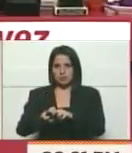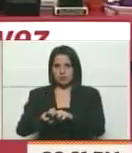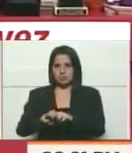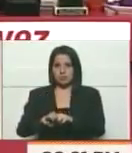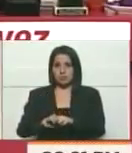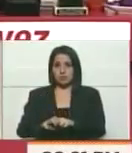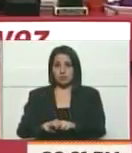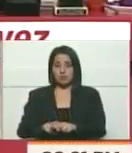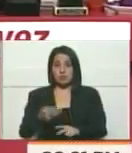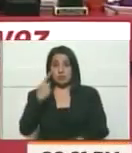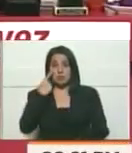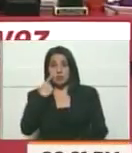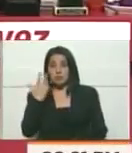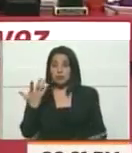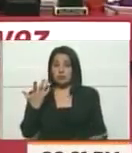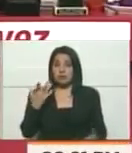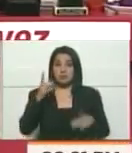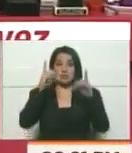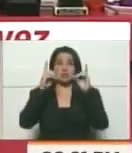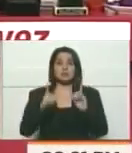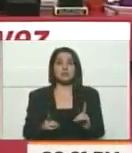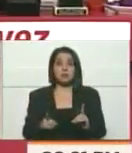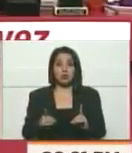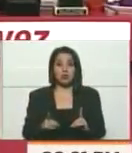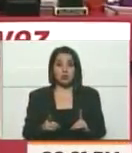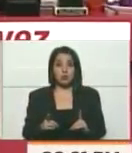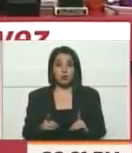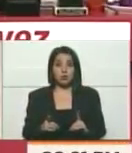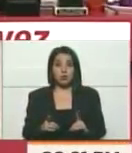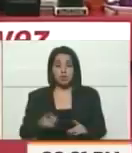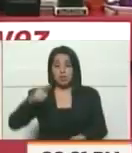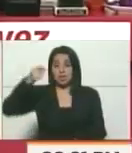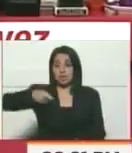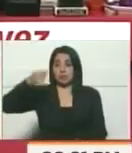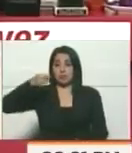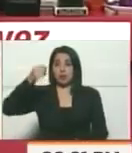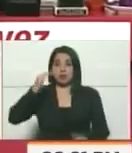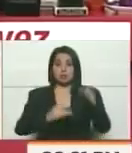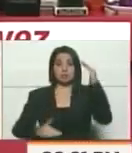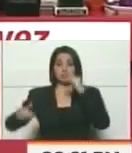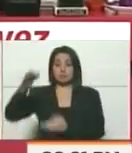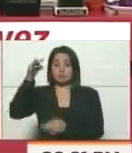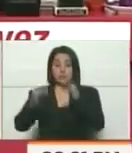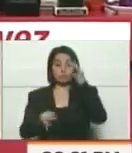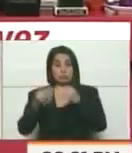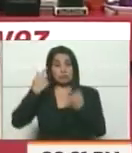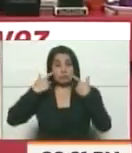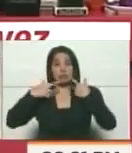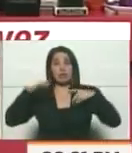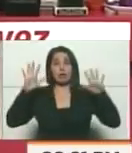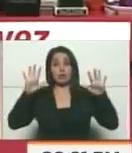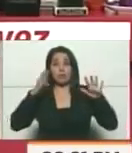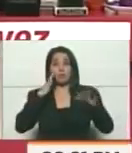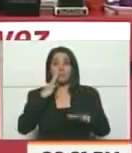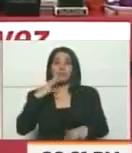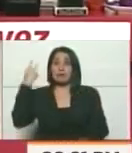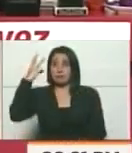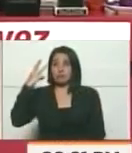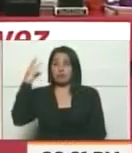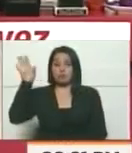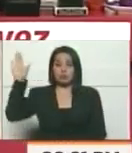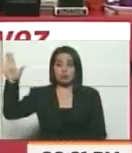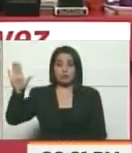Epa, aquí está la decisión del Tribunal Supremo de Justicia legítimo según ellos y en el exilio.